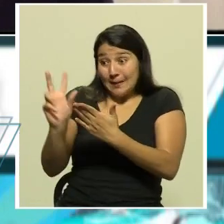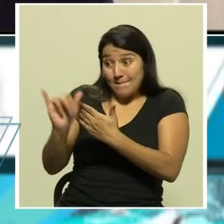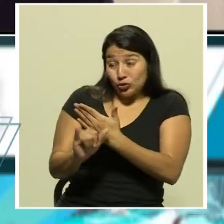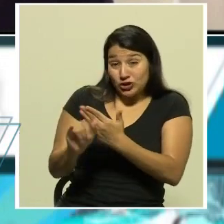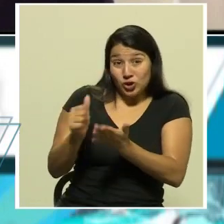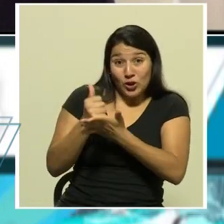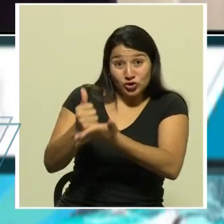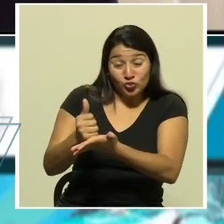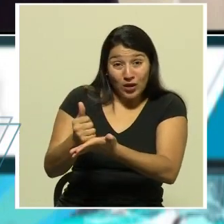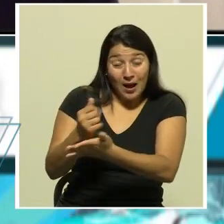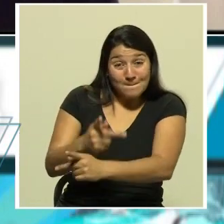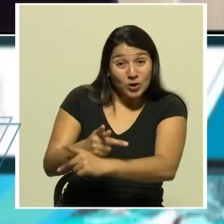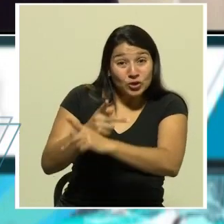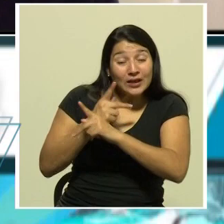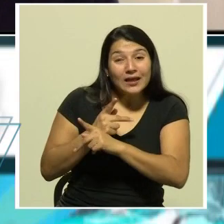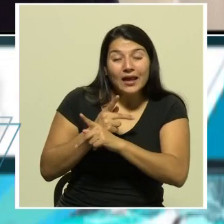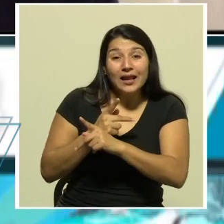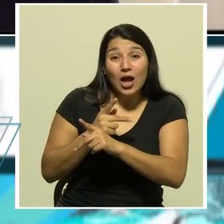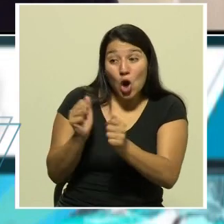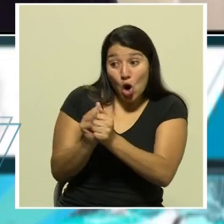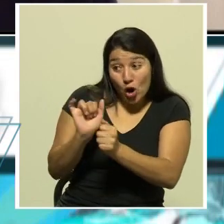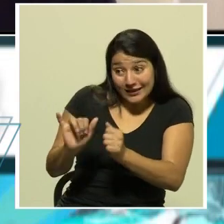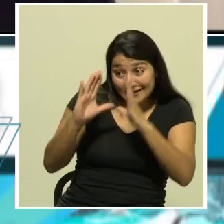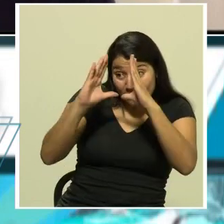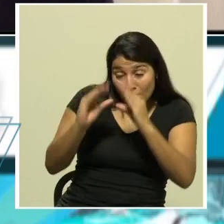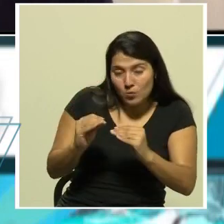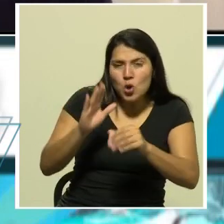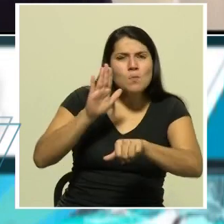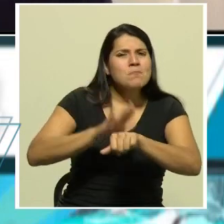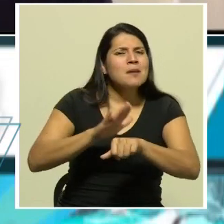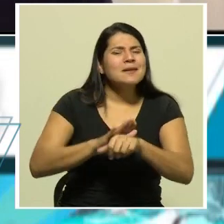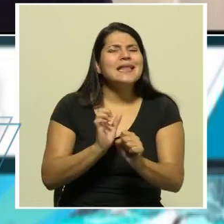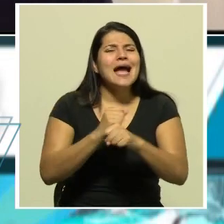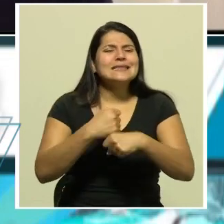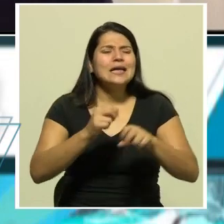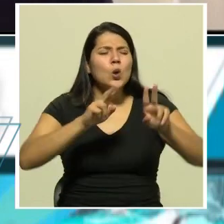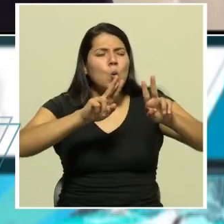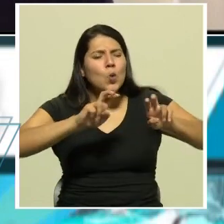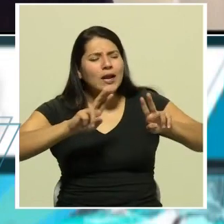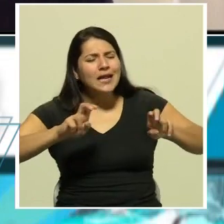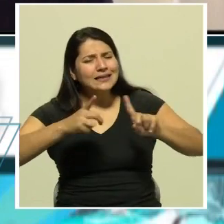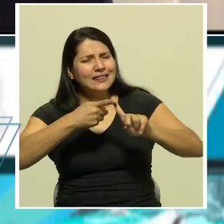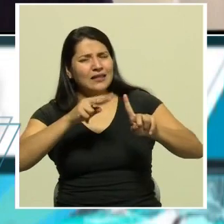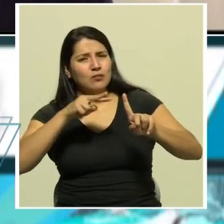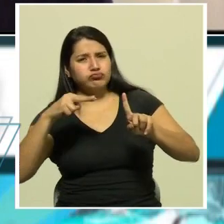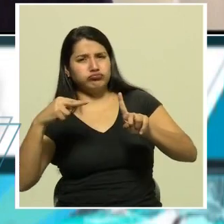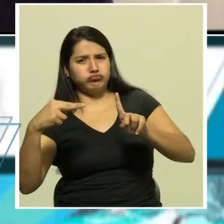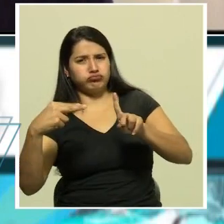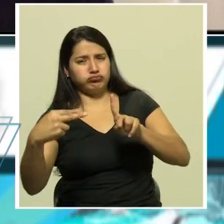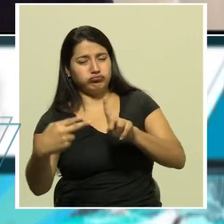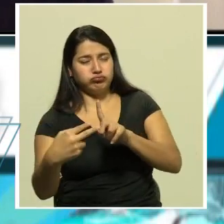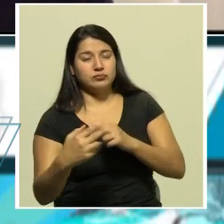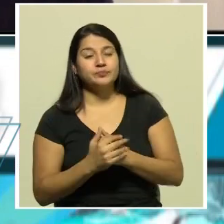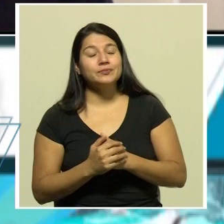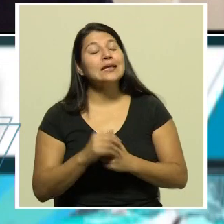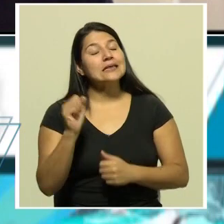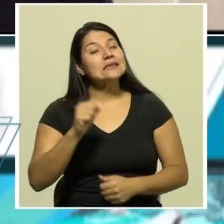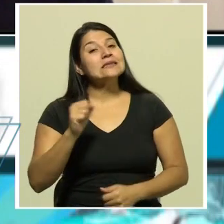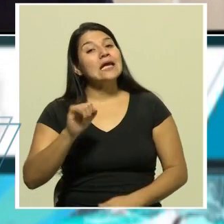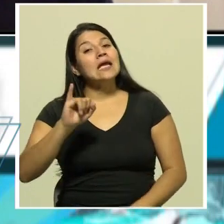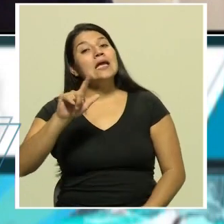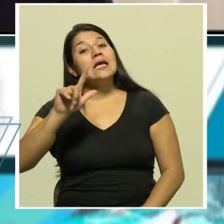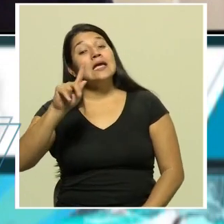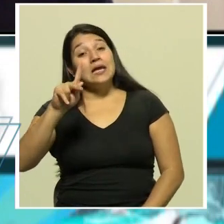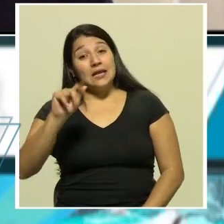caso como este, que la considero además muy oportuna y muy importante en un momento como este. Así es, Ilka,